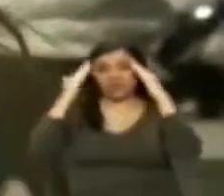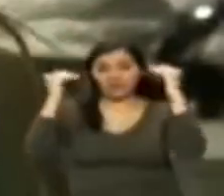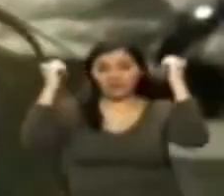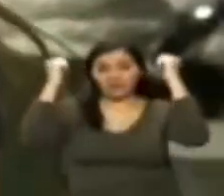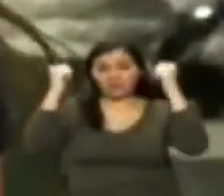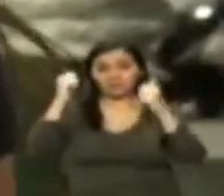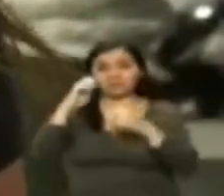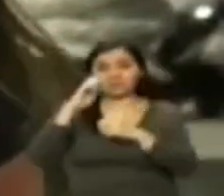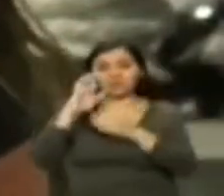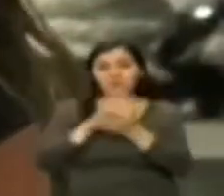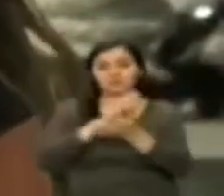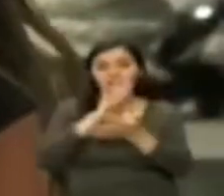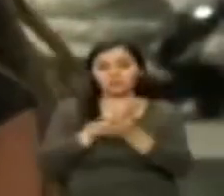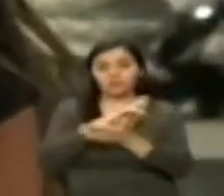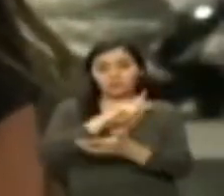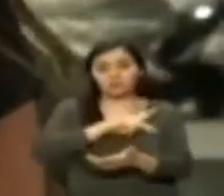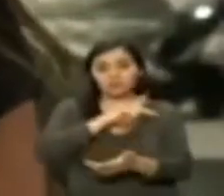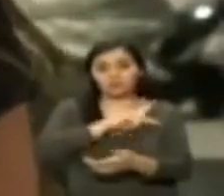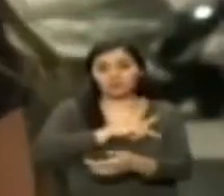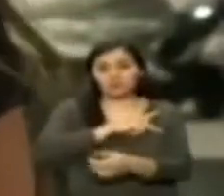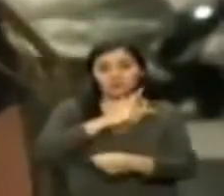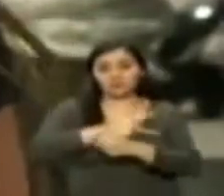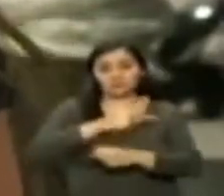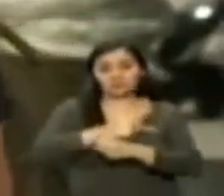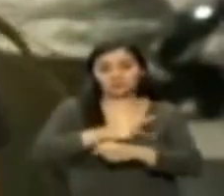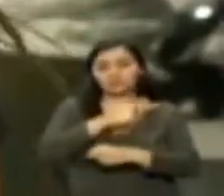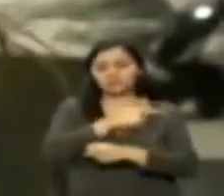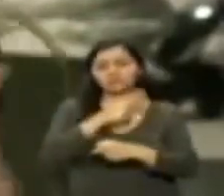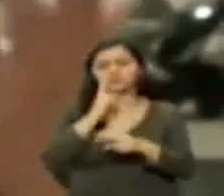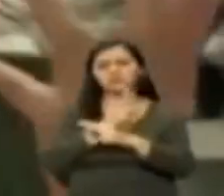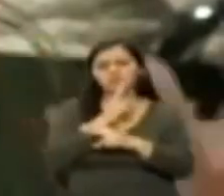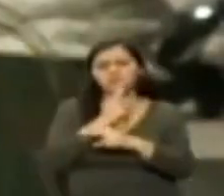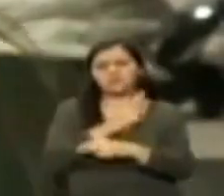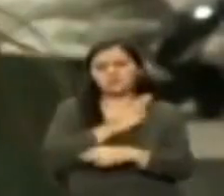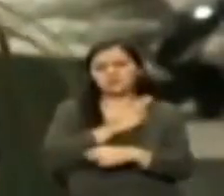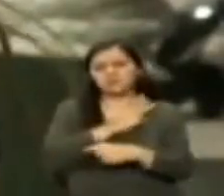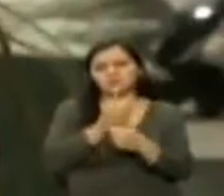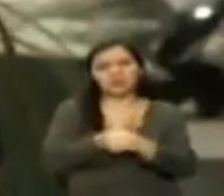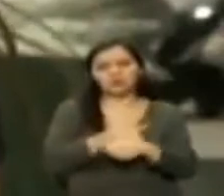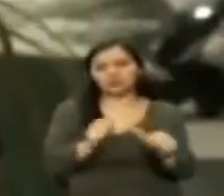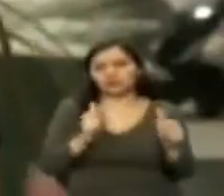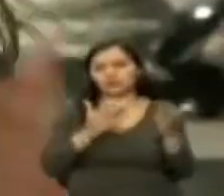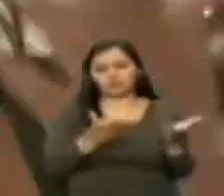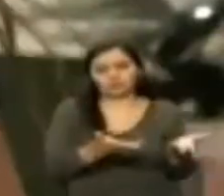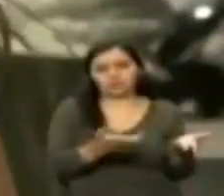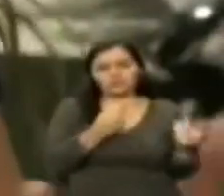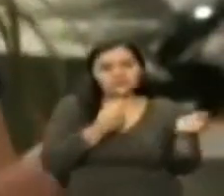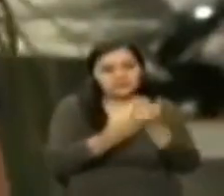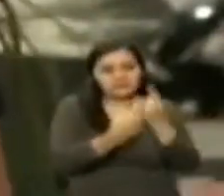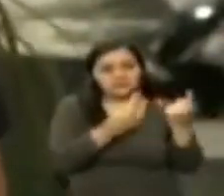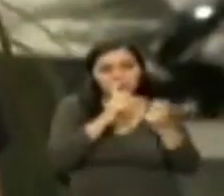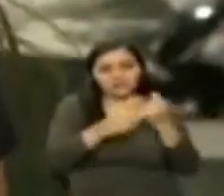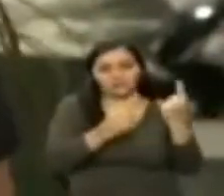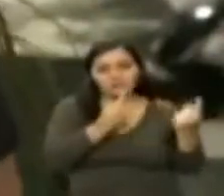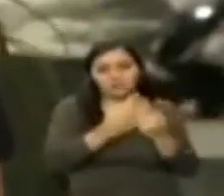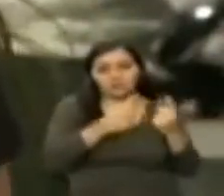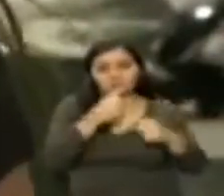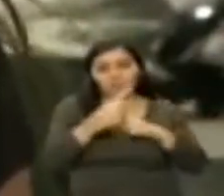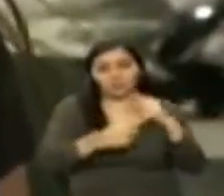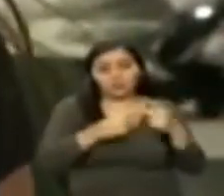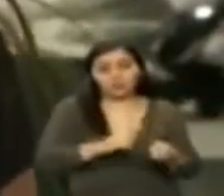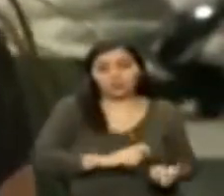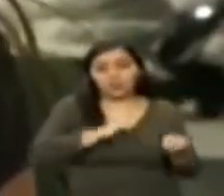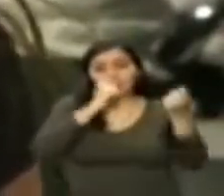es importante recordar a la ciudadanía que las universidades tienen autonomía universitaria y en este momento, en el cambio